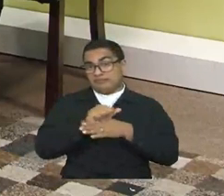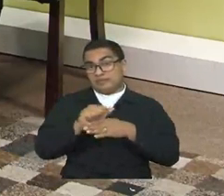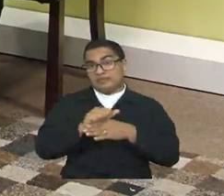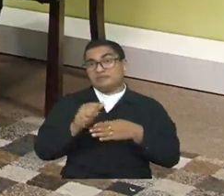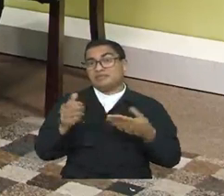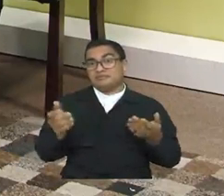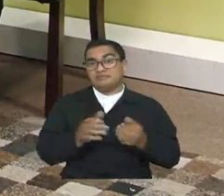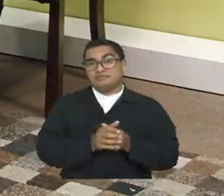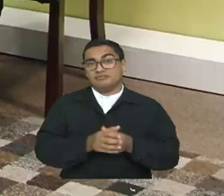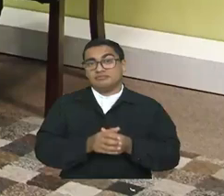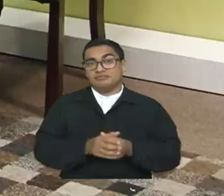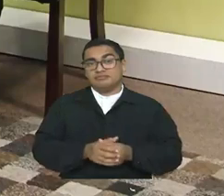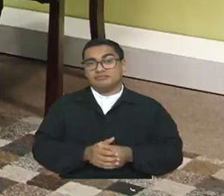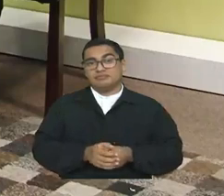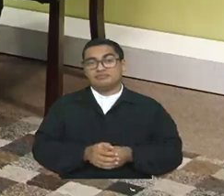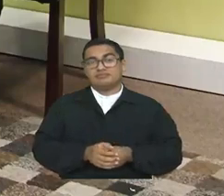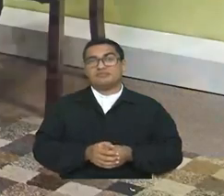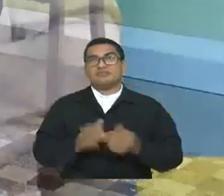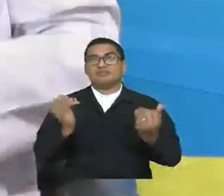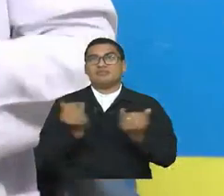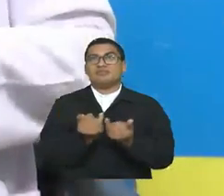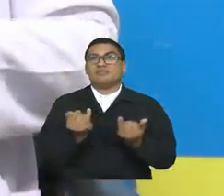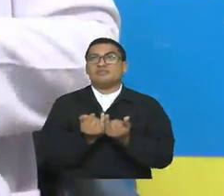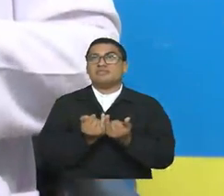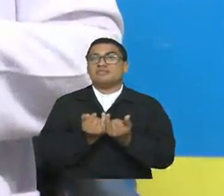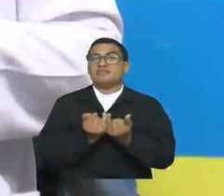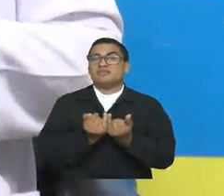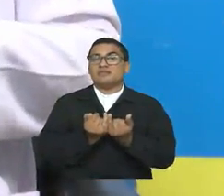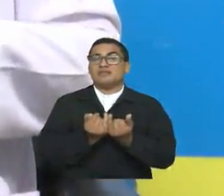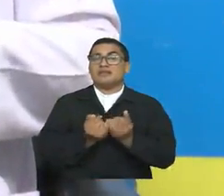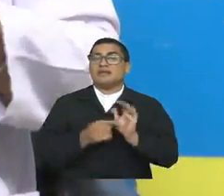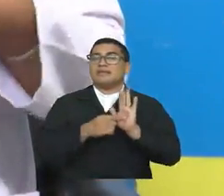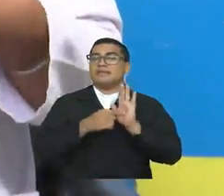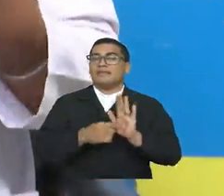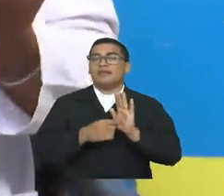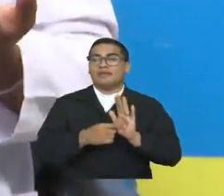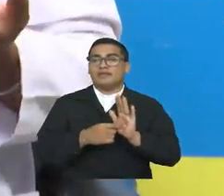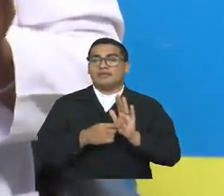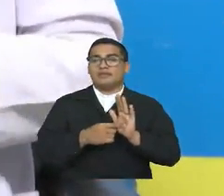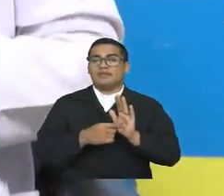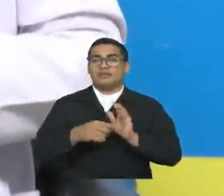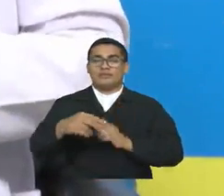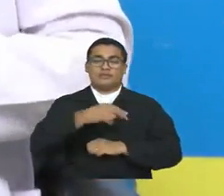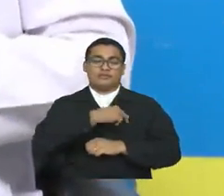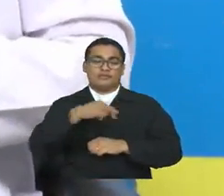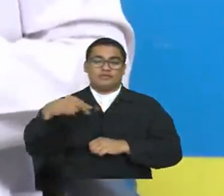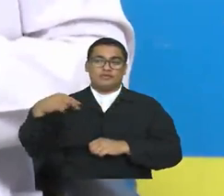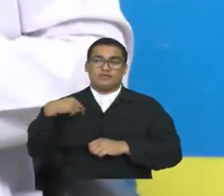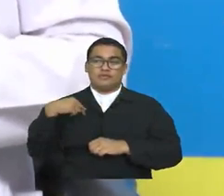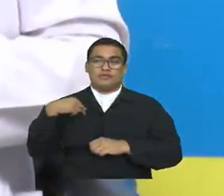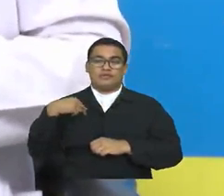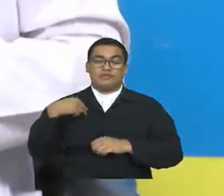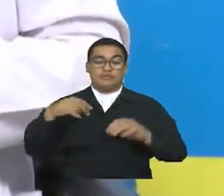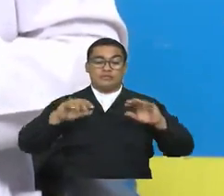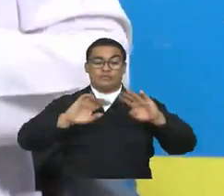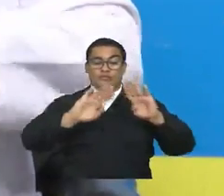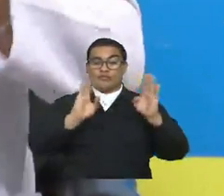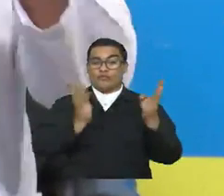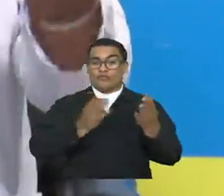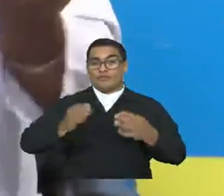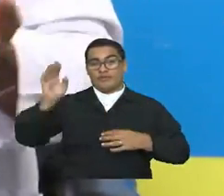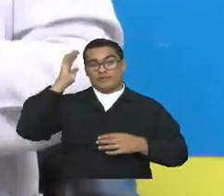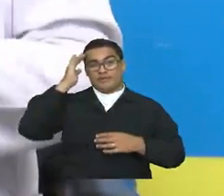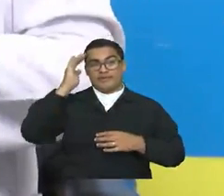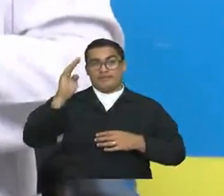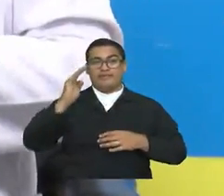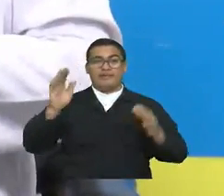Ocurre lo mismo, es punto de vista. Si nosotros nos incorporamos como jefas de la casa, o